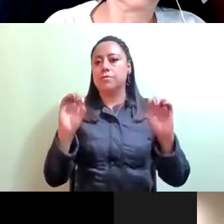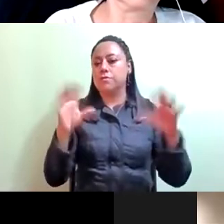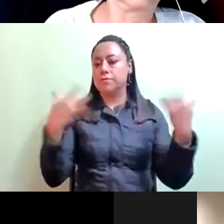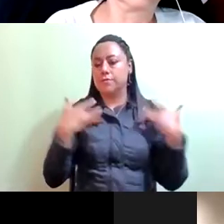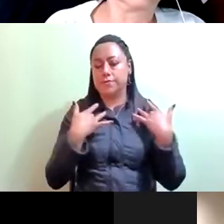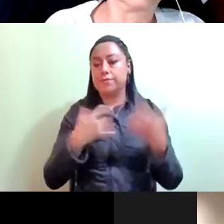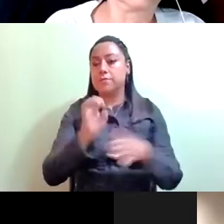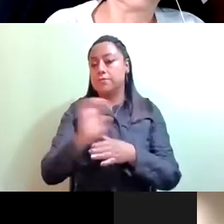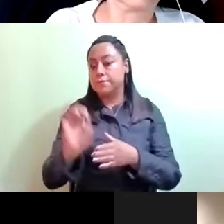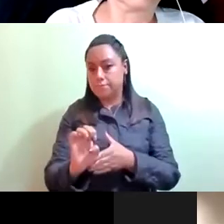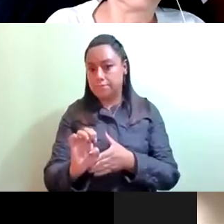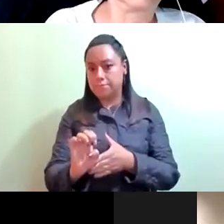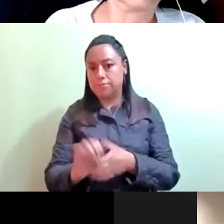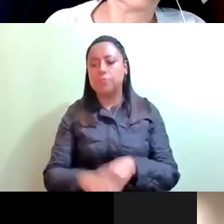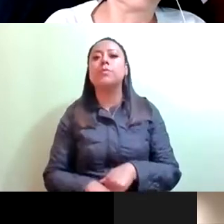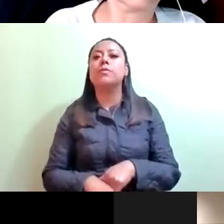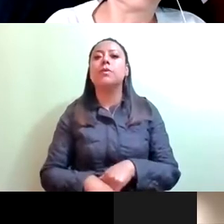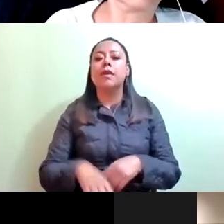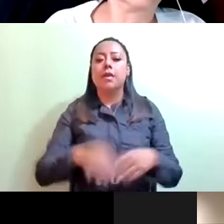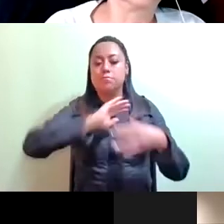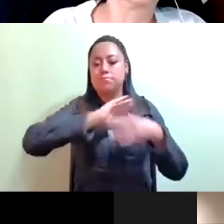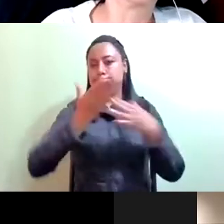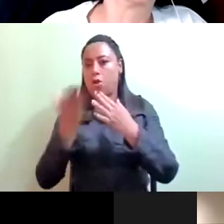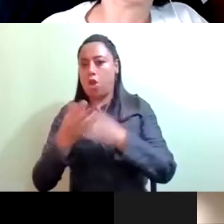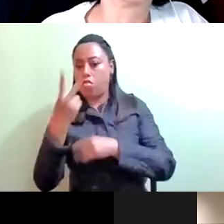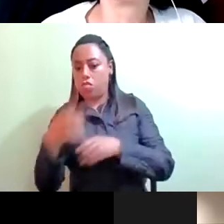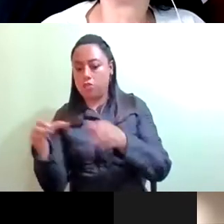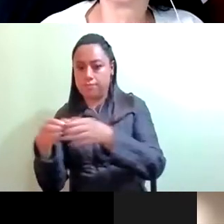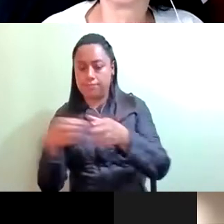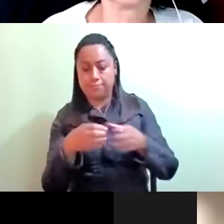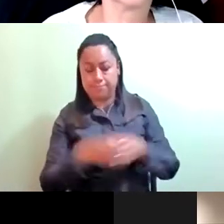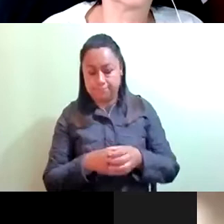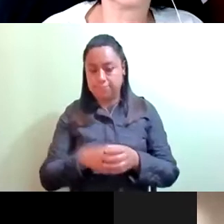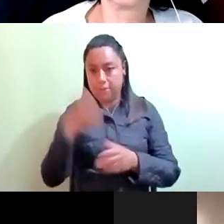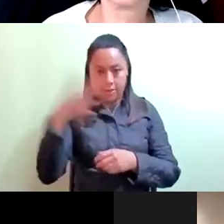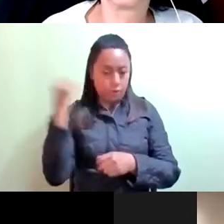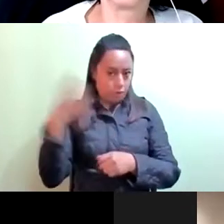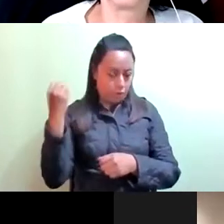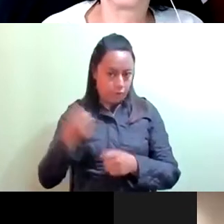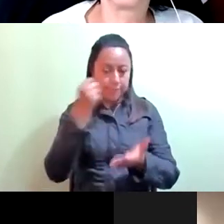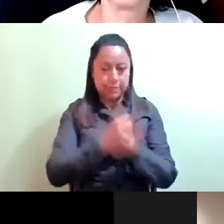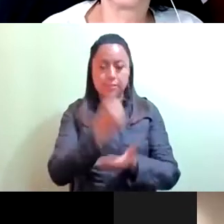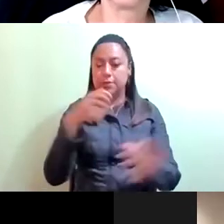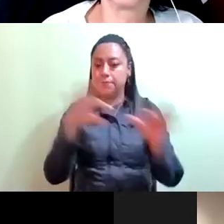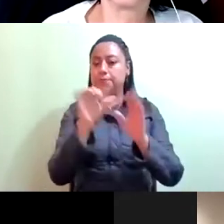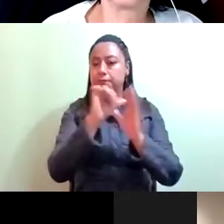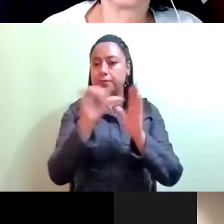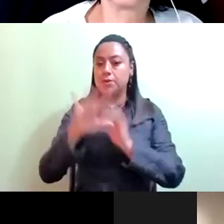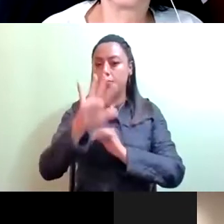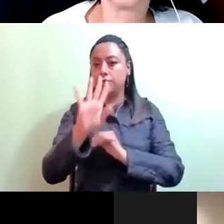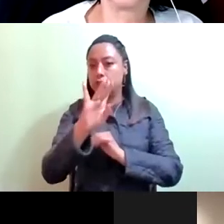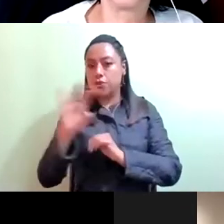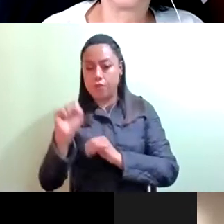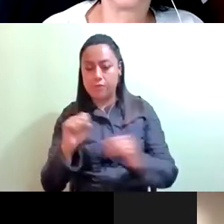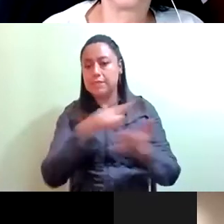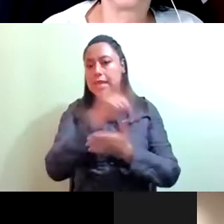se aprueba por las dos terceras partes de los integrantes de la conferencia De conformidad con el artículo 5 bis de la Ley Orgánica del Congreso de la